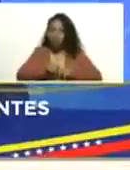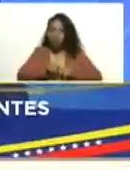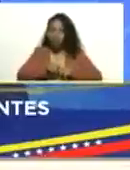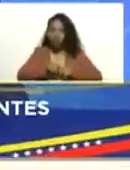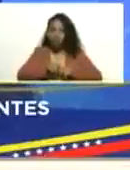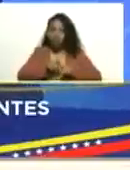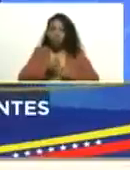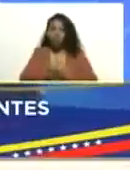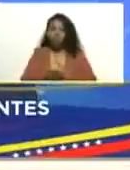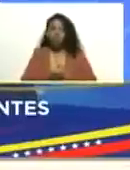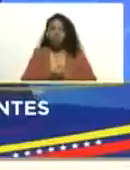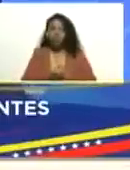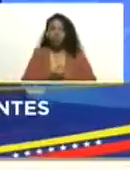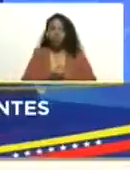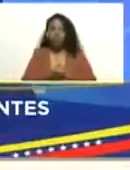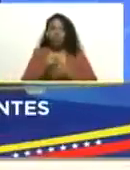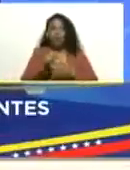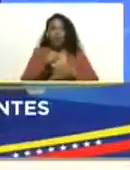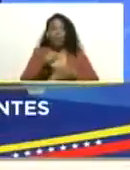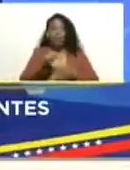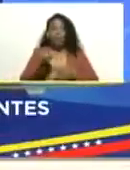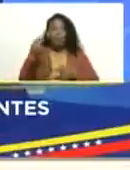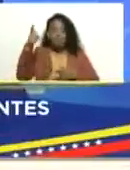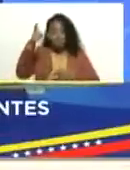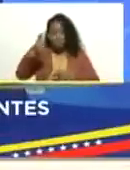agrícola de los productores venezolanos